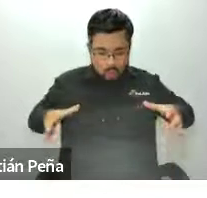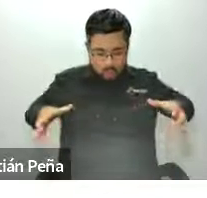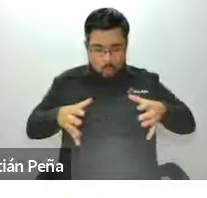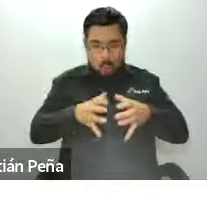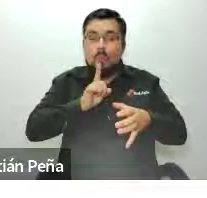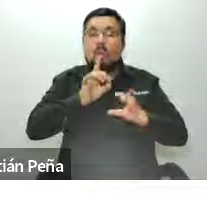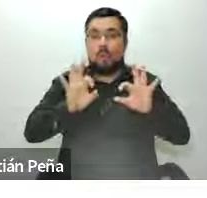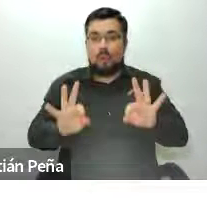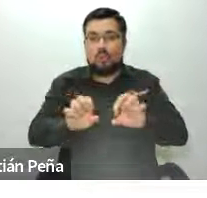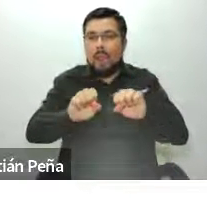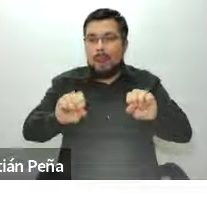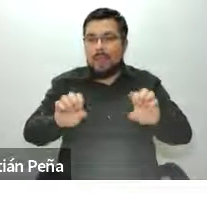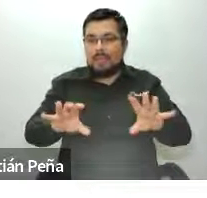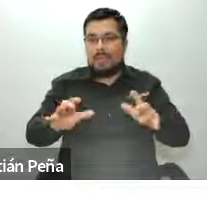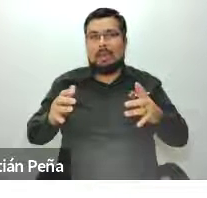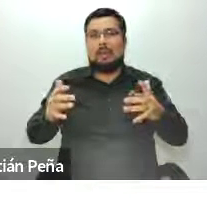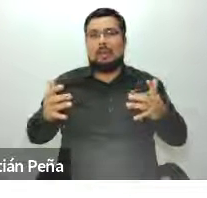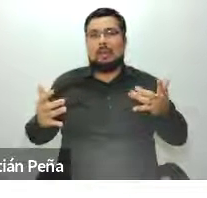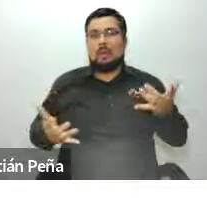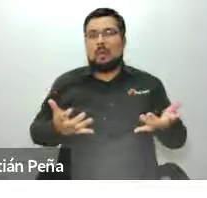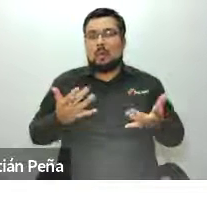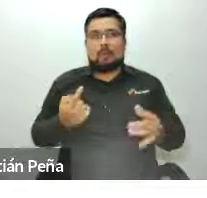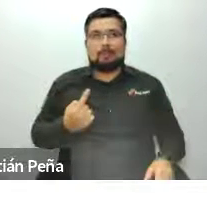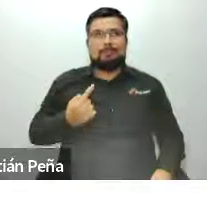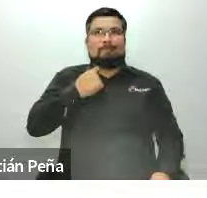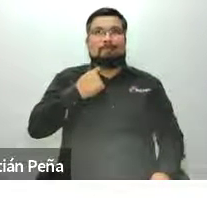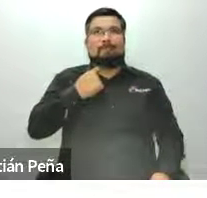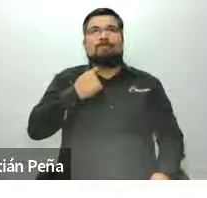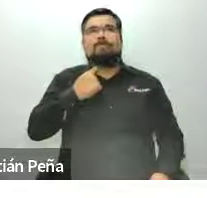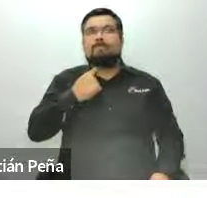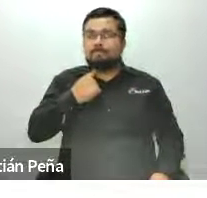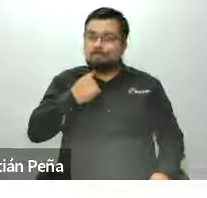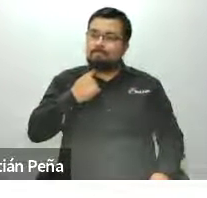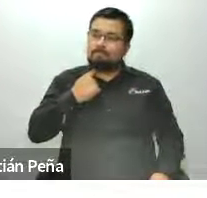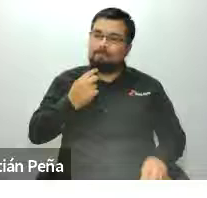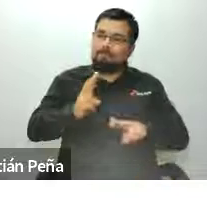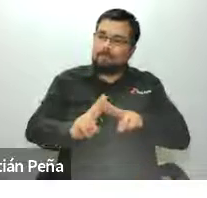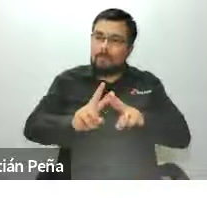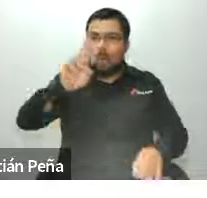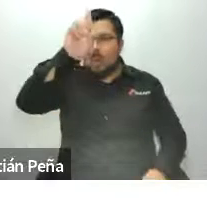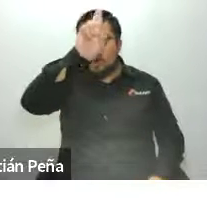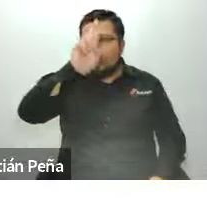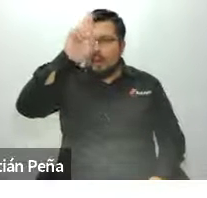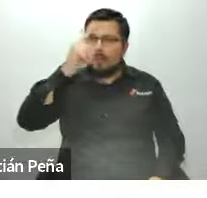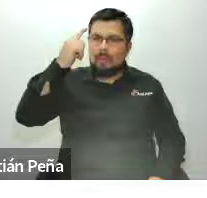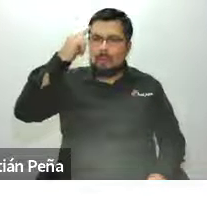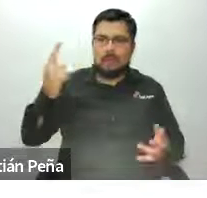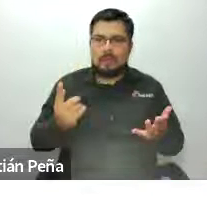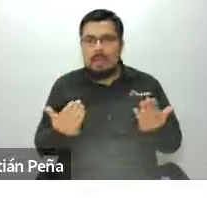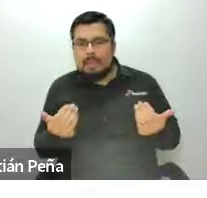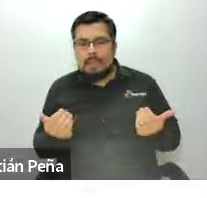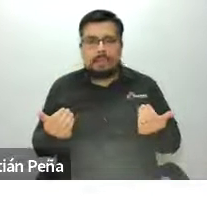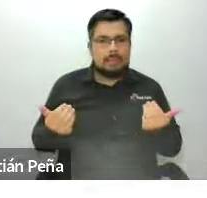fuertemente, también nos increpó, nos llevó a generar una reflexión y a pensar en esta necesidad imperiosa de que